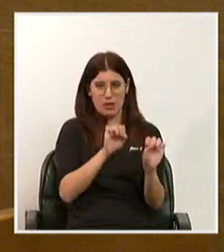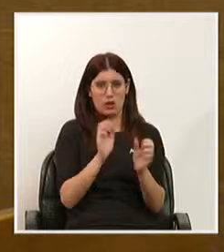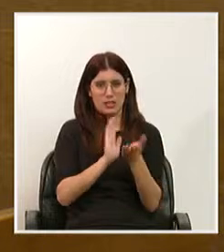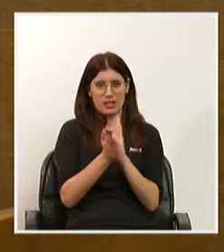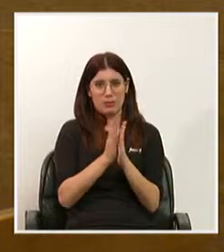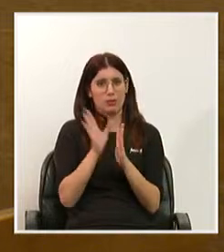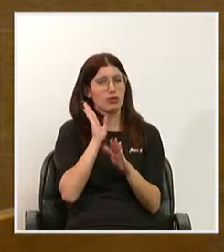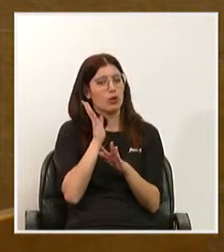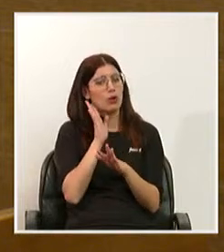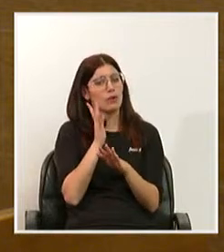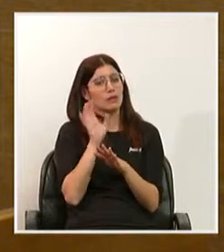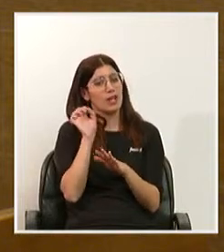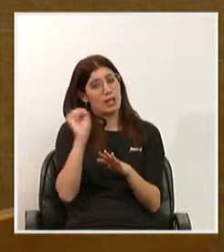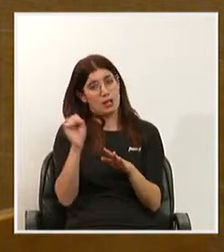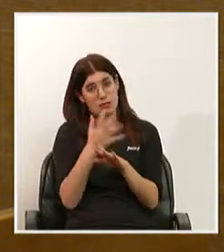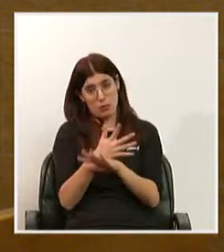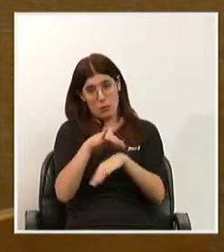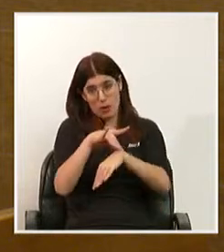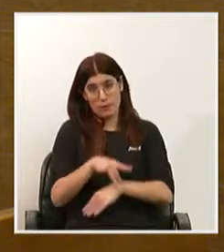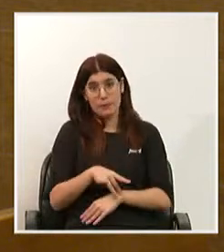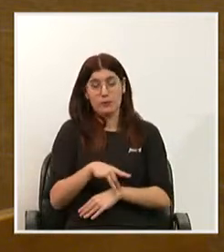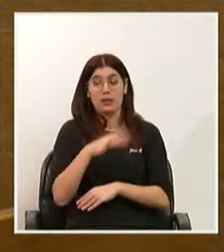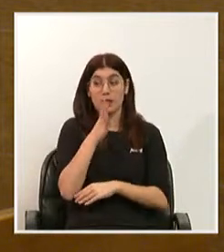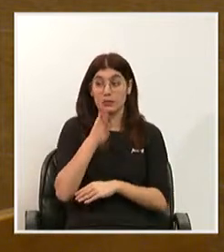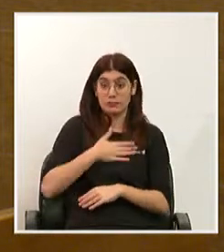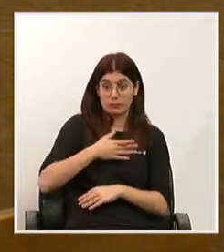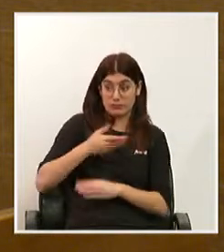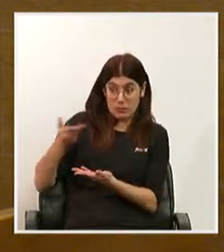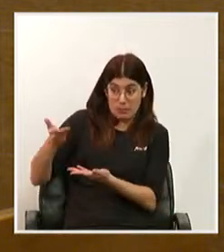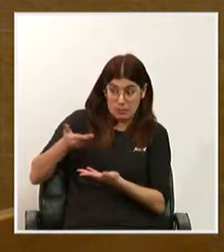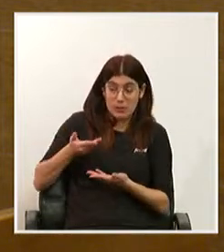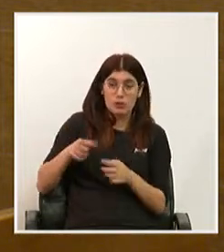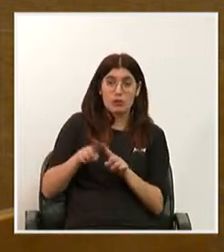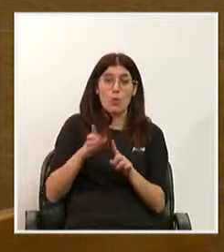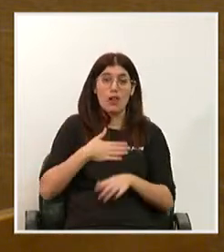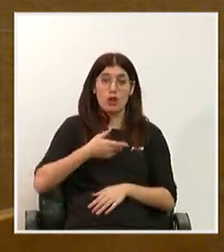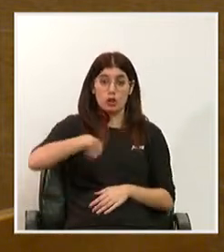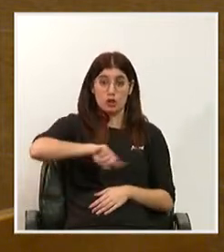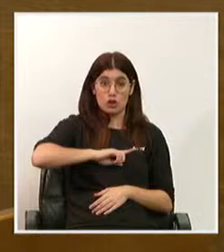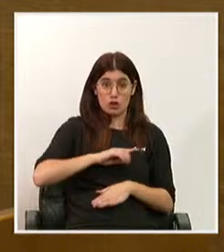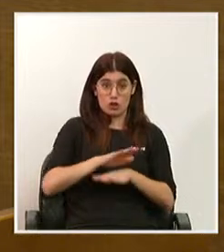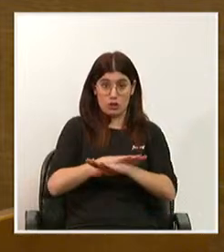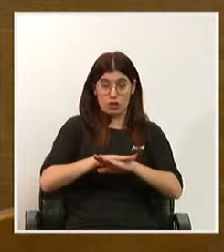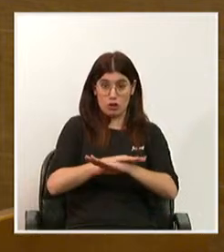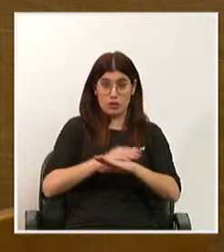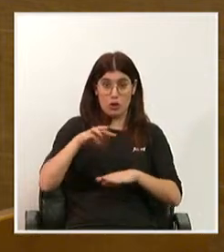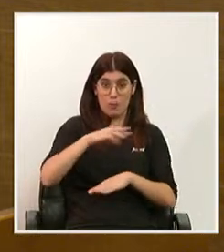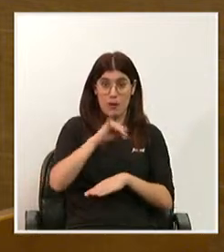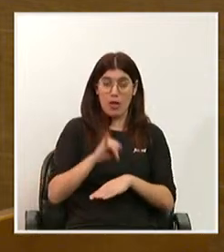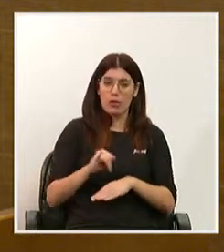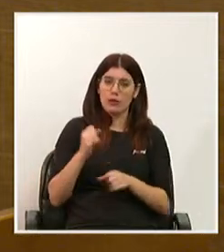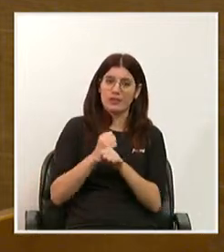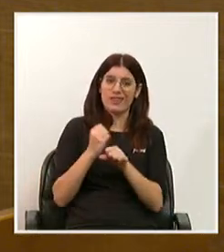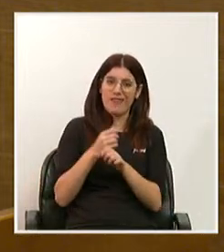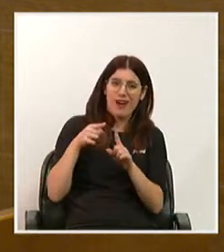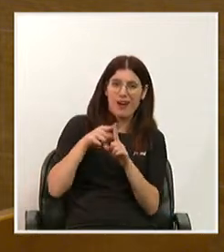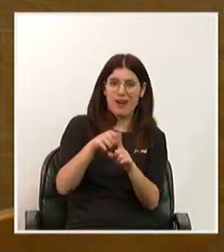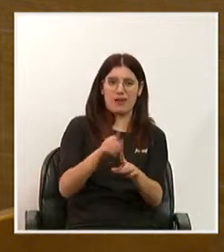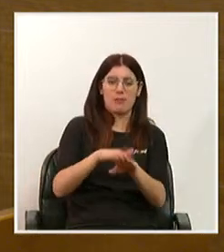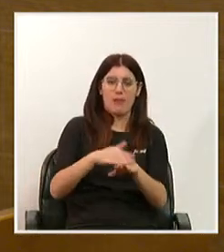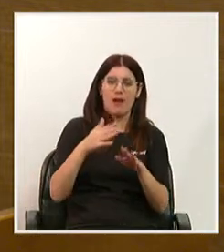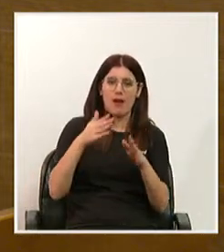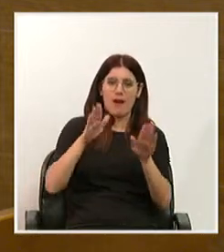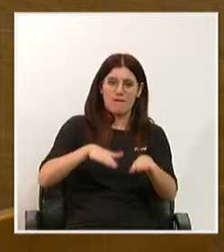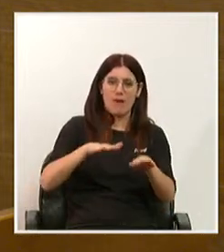patológico les invito a que igual que nosotros y el cons de Carlos mazón se pongan a trabajar en pro de la sociedad y especialmente la